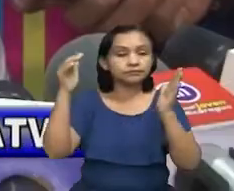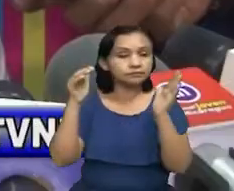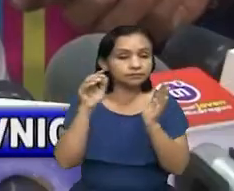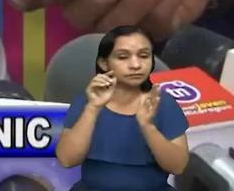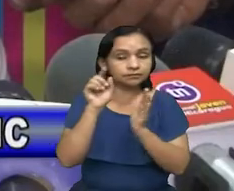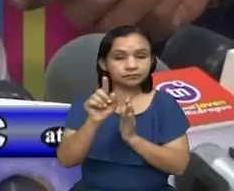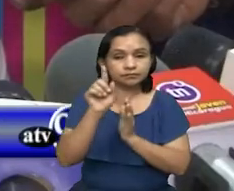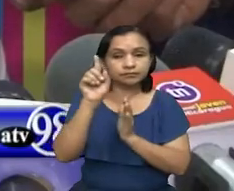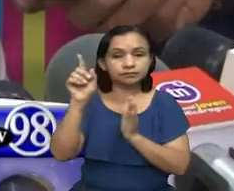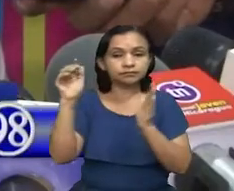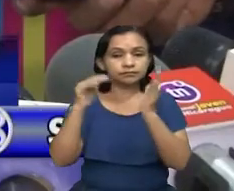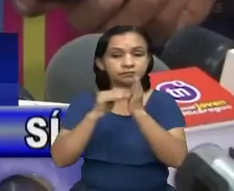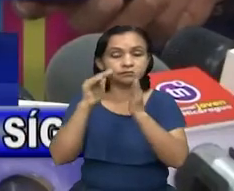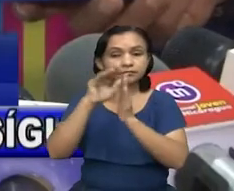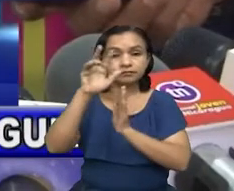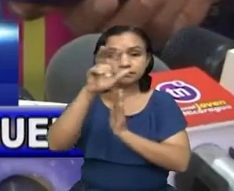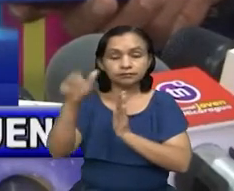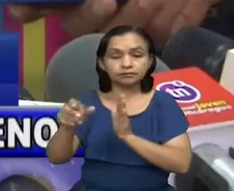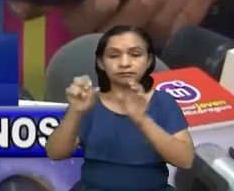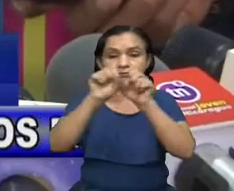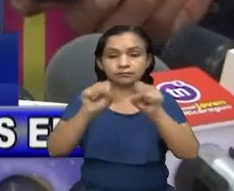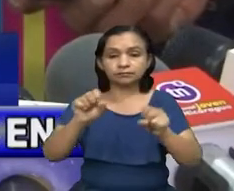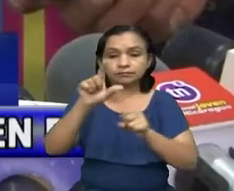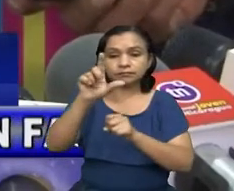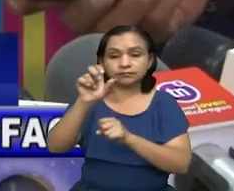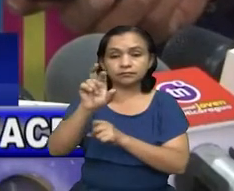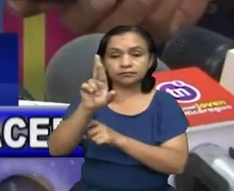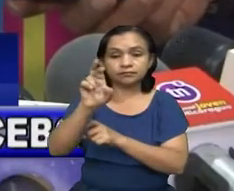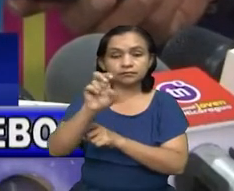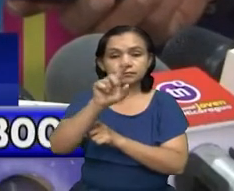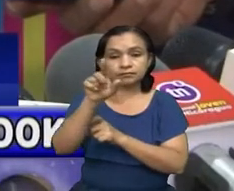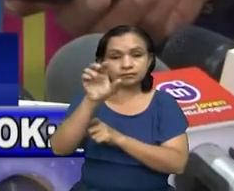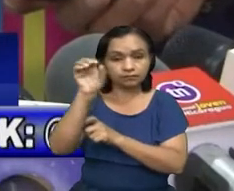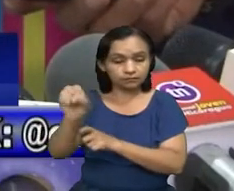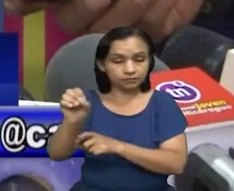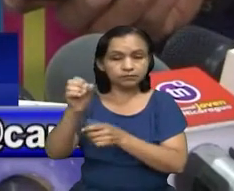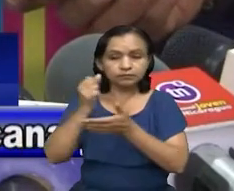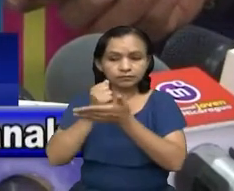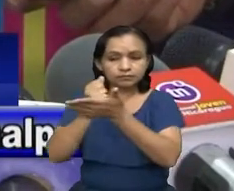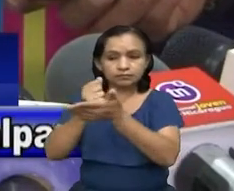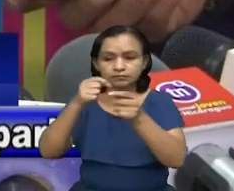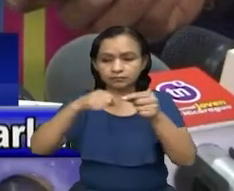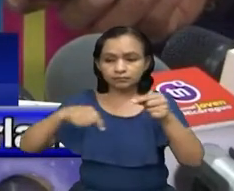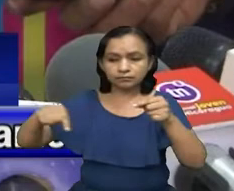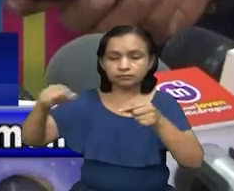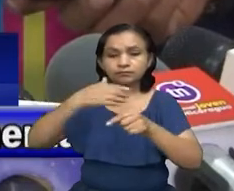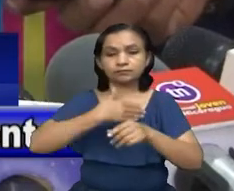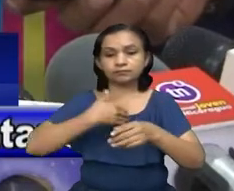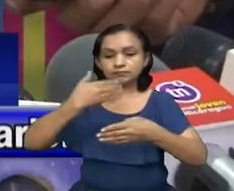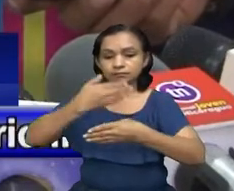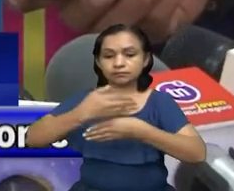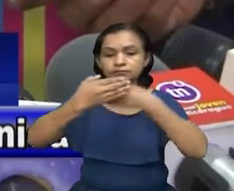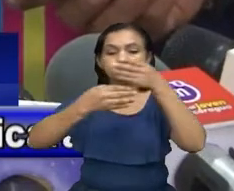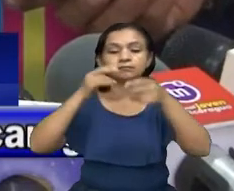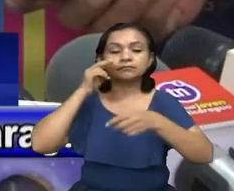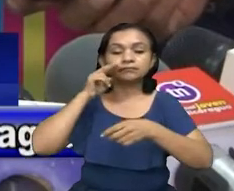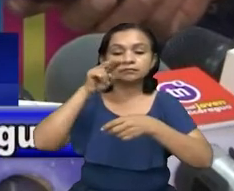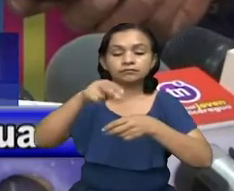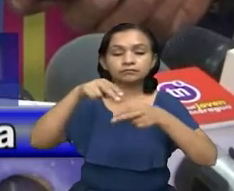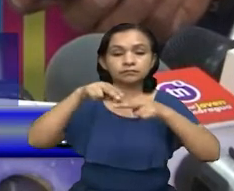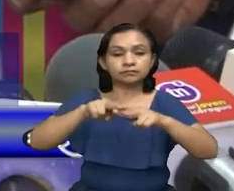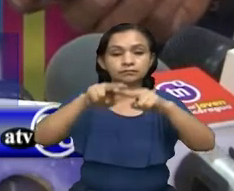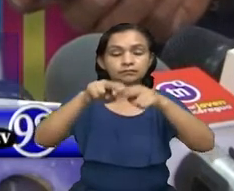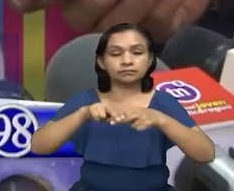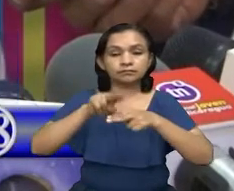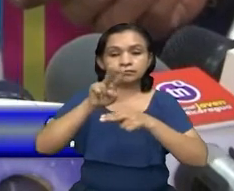$9.1 millones. El mejoramiento del bulevar San Lorenzo, en la comunidad Tecolostote, el mejoramiento del mirador y el parque arqueológico